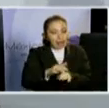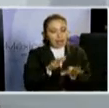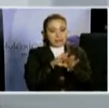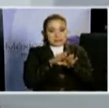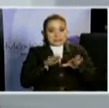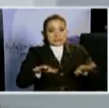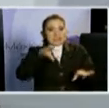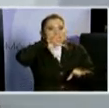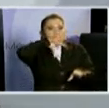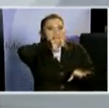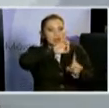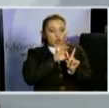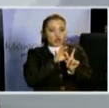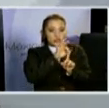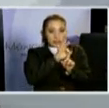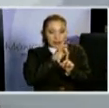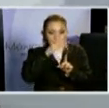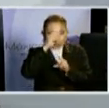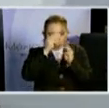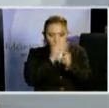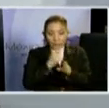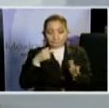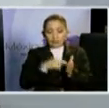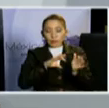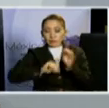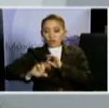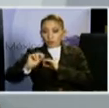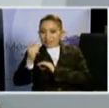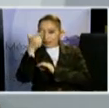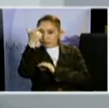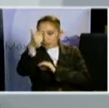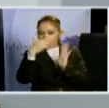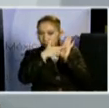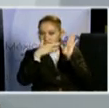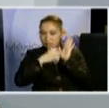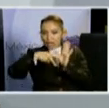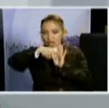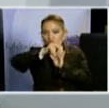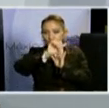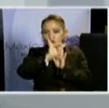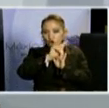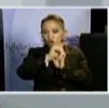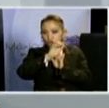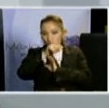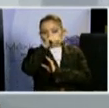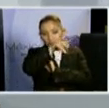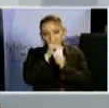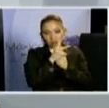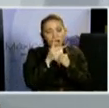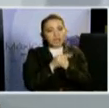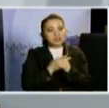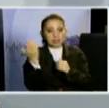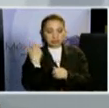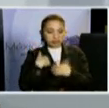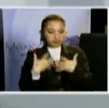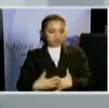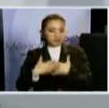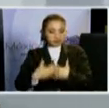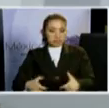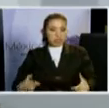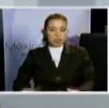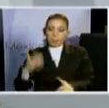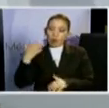la temperatura terrestre. En 1997 se adoptó el Protocolo de Kioto, mediante el cual los países desarrollados se comprometieron a